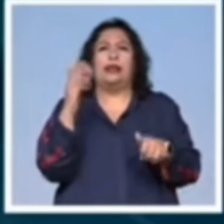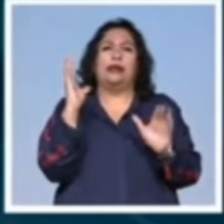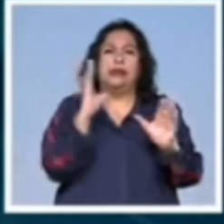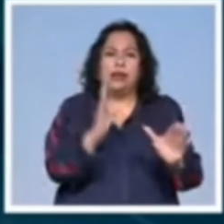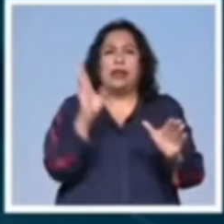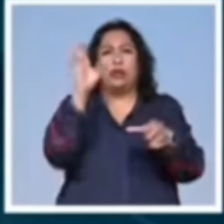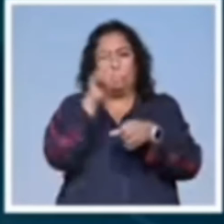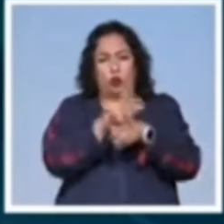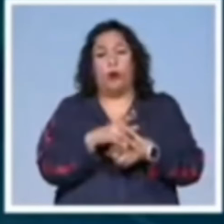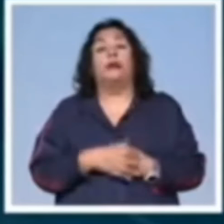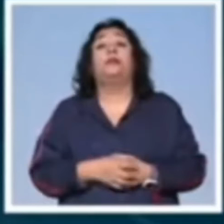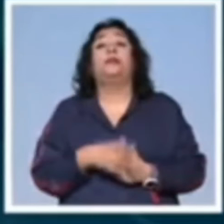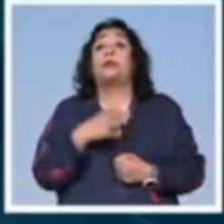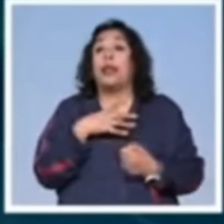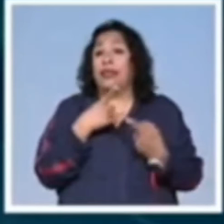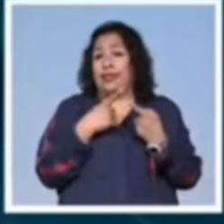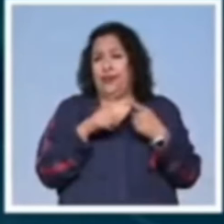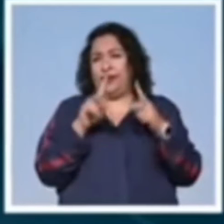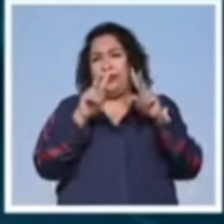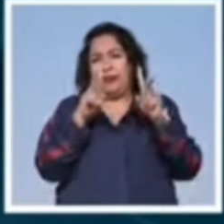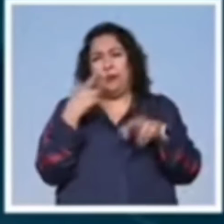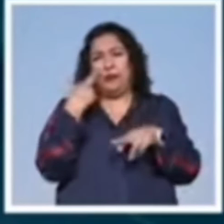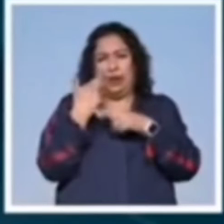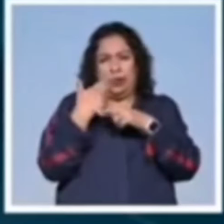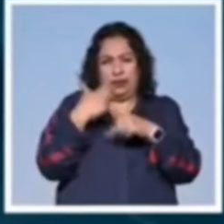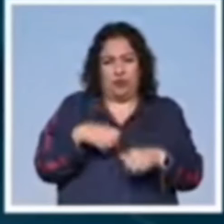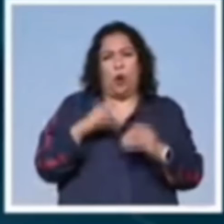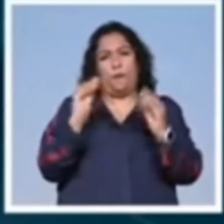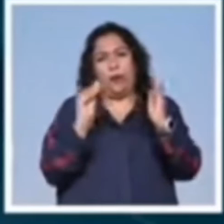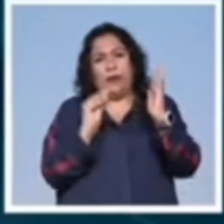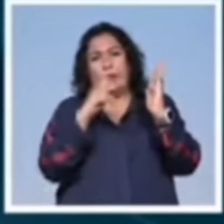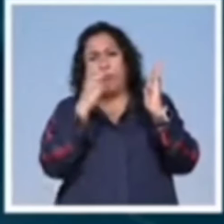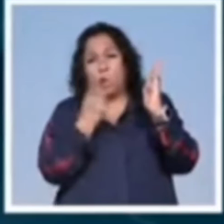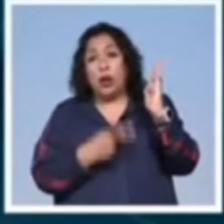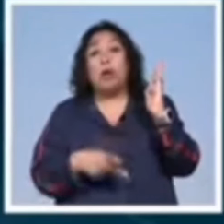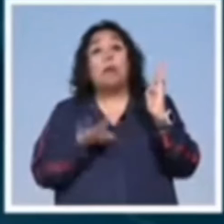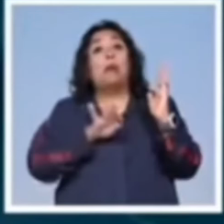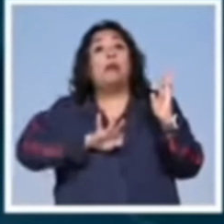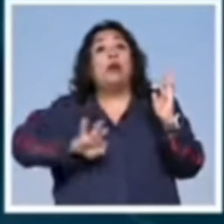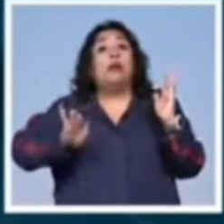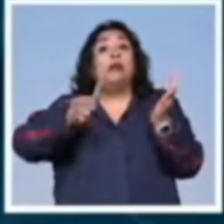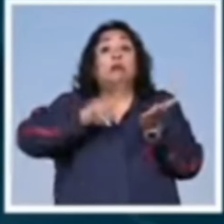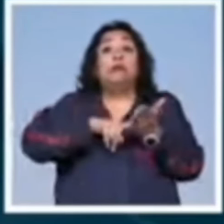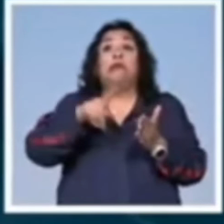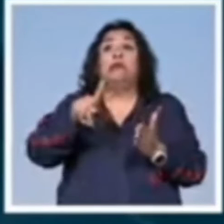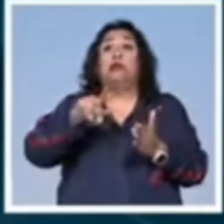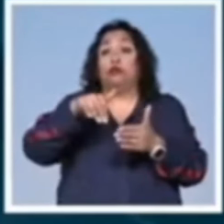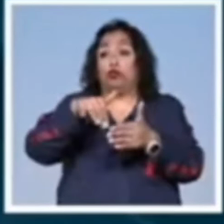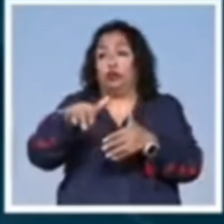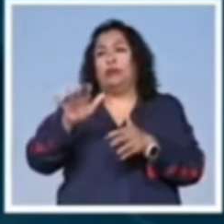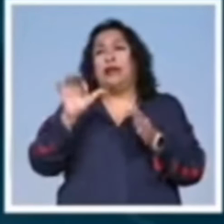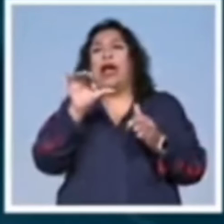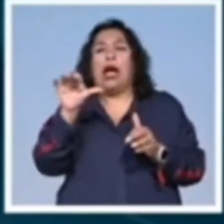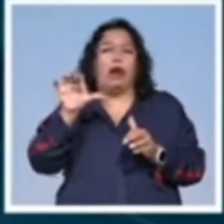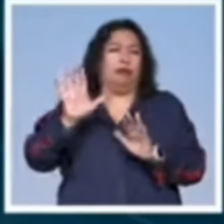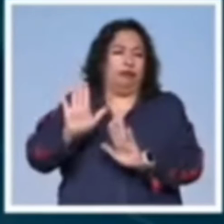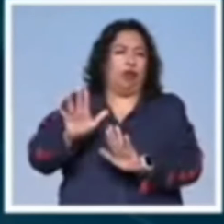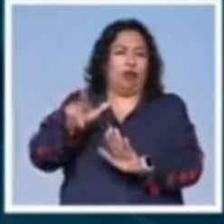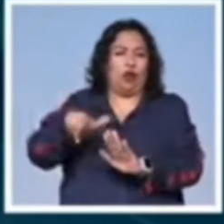culturales. Tenemos diferentes líneas de curaduría y de programación que permiten, a través del acervo o sobre texto del